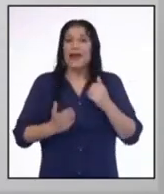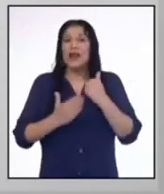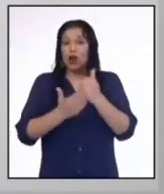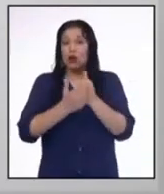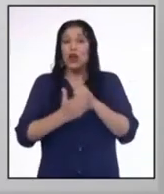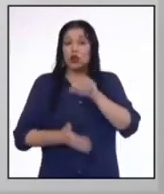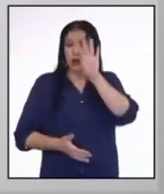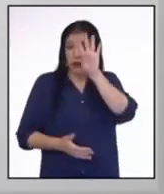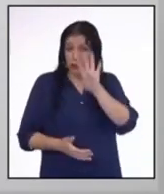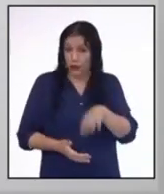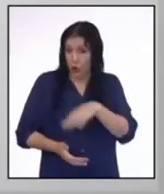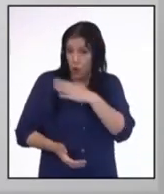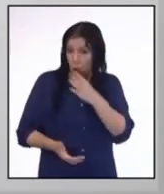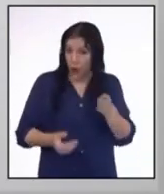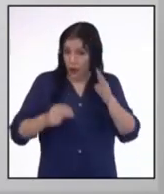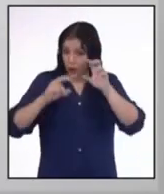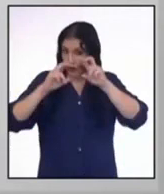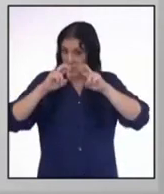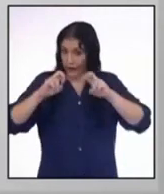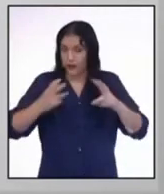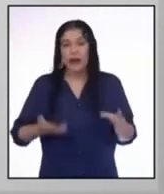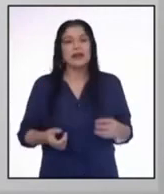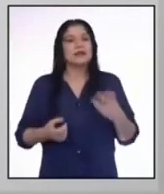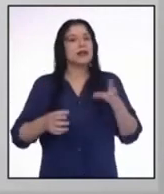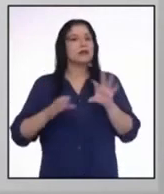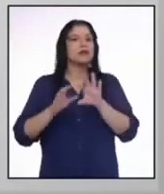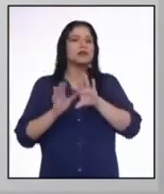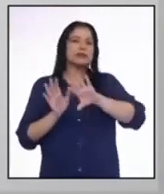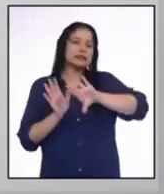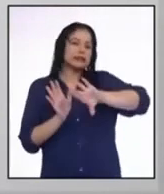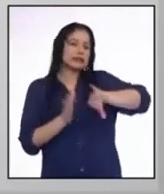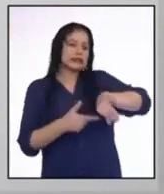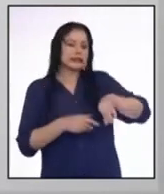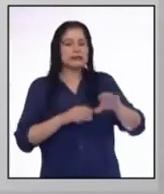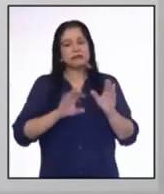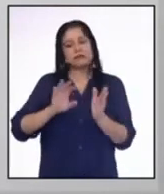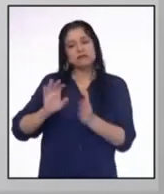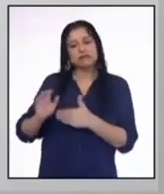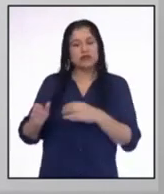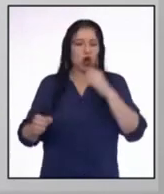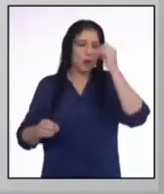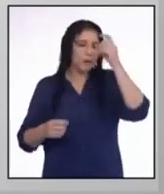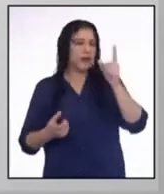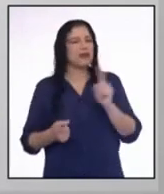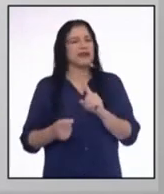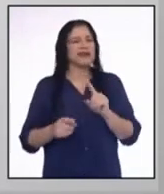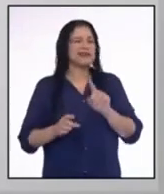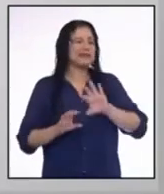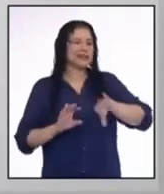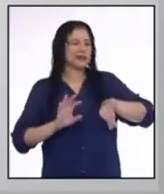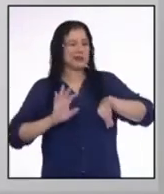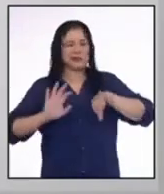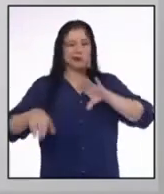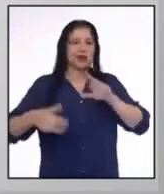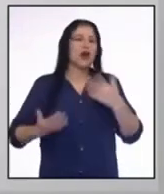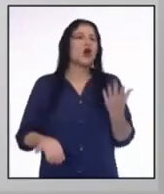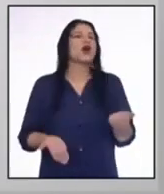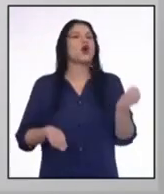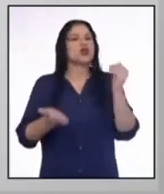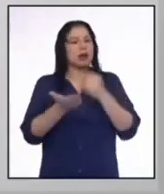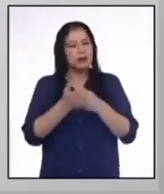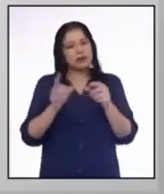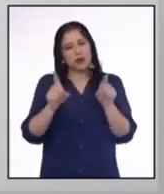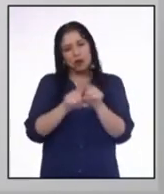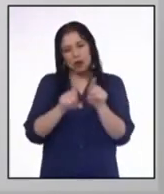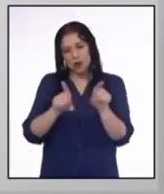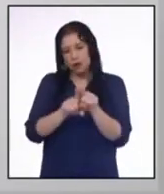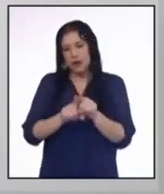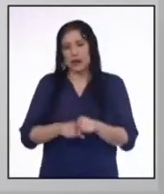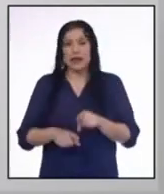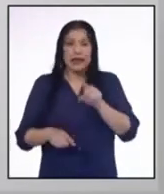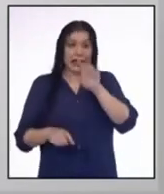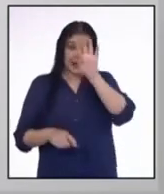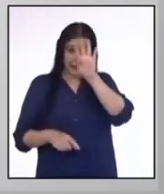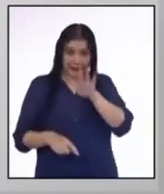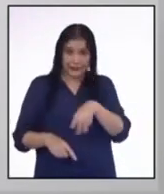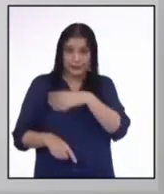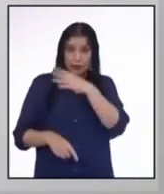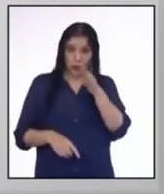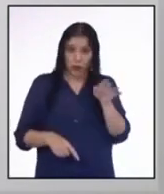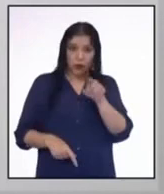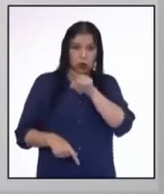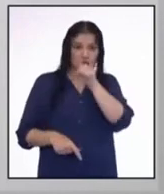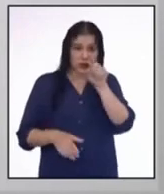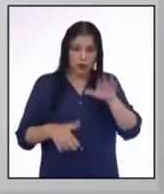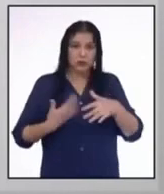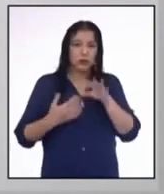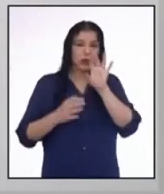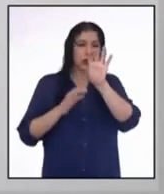del cuadro de análisis hemos descartado las ideas u opiniones simples o que se repiten. En ese cuadro,